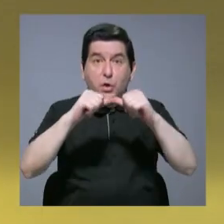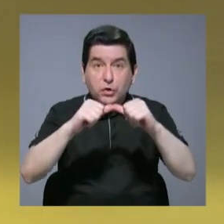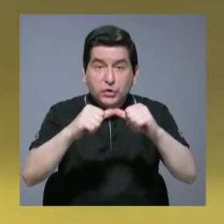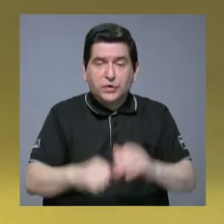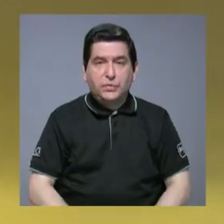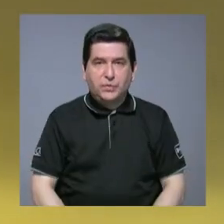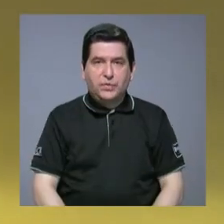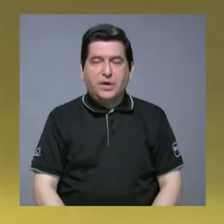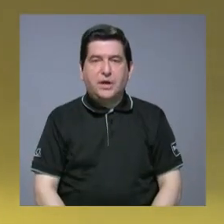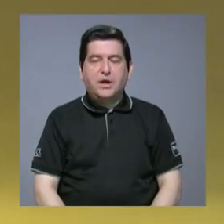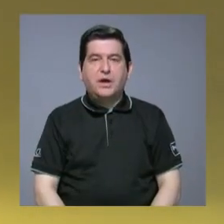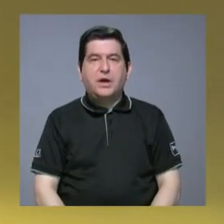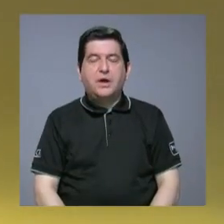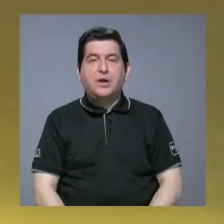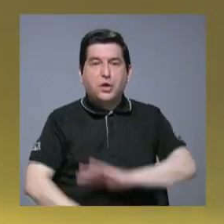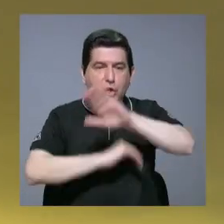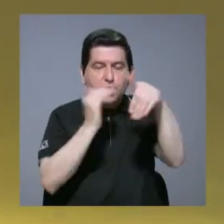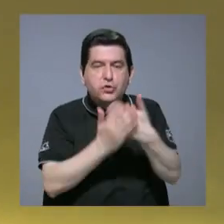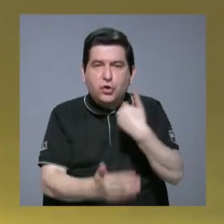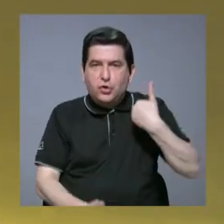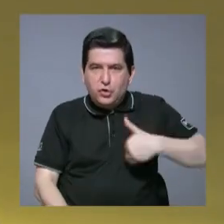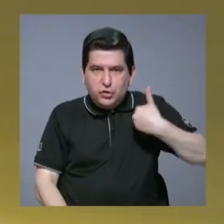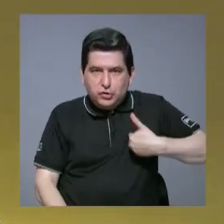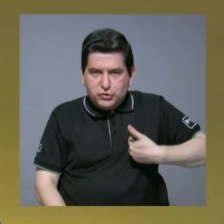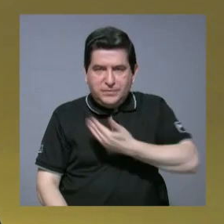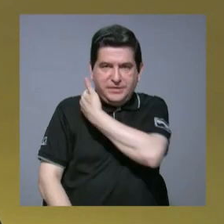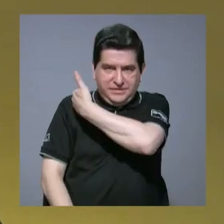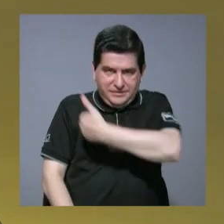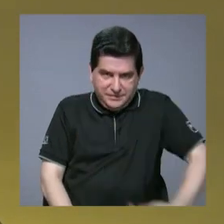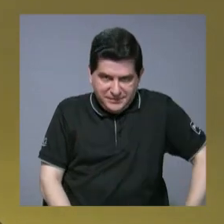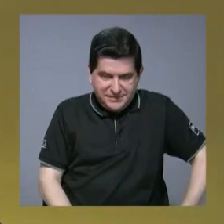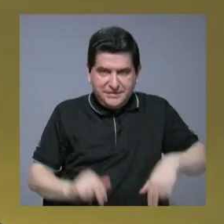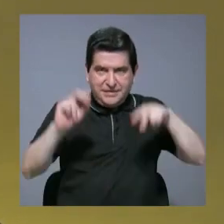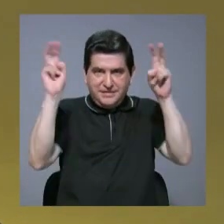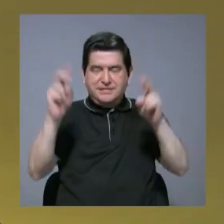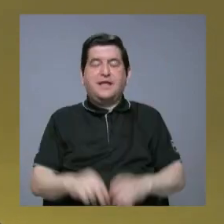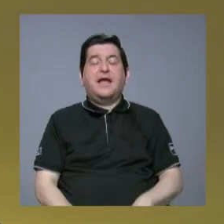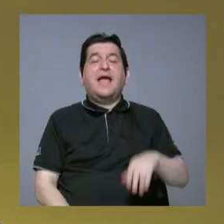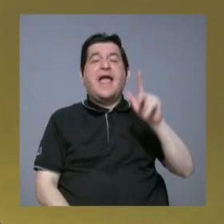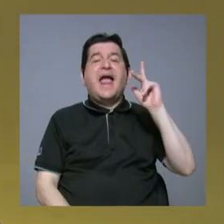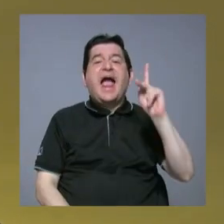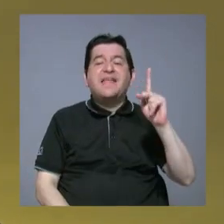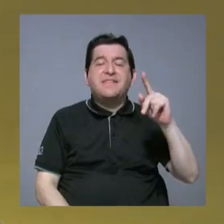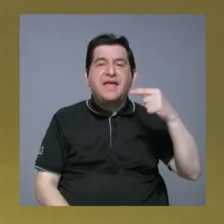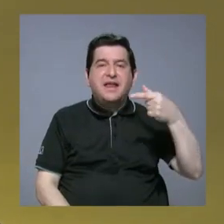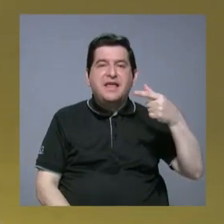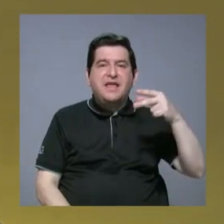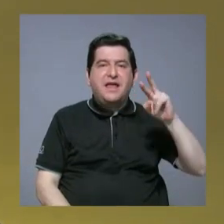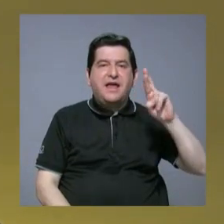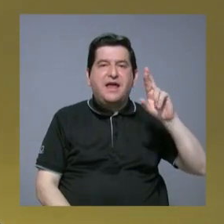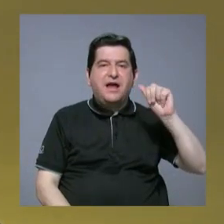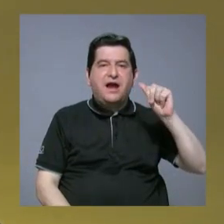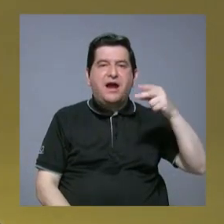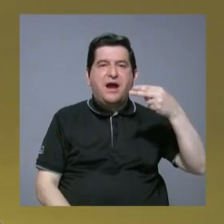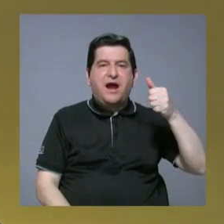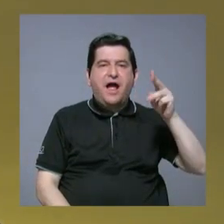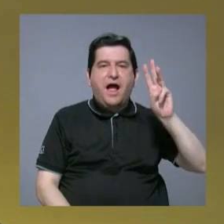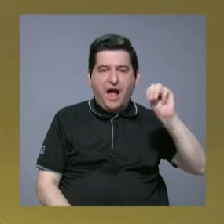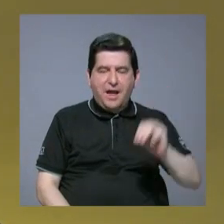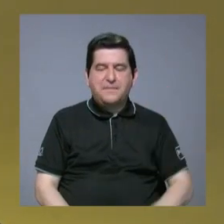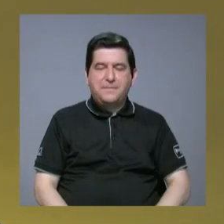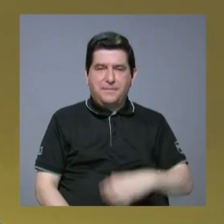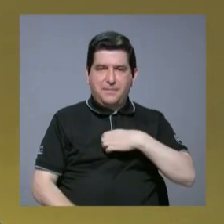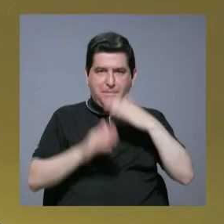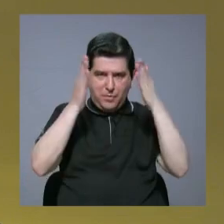Continuamos con All the President Men, y yo quería decir que Katharine Graham, la dueña y